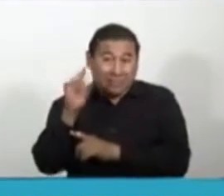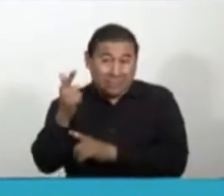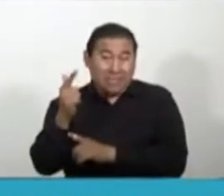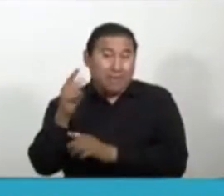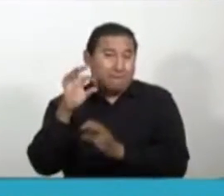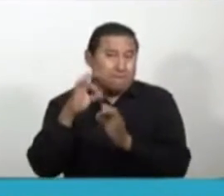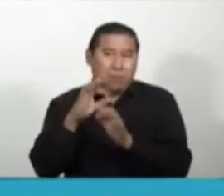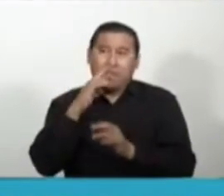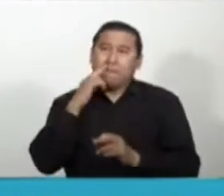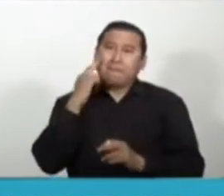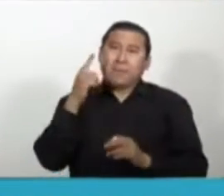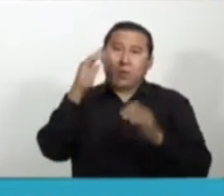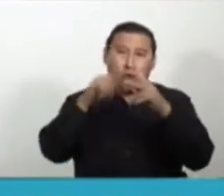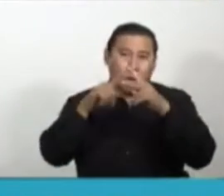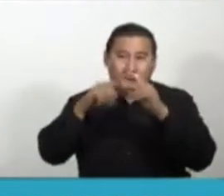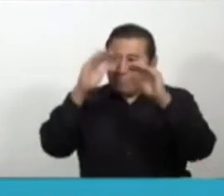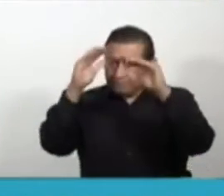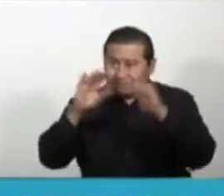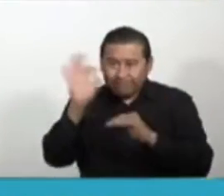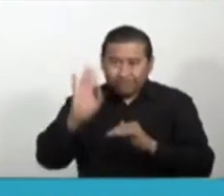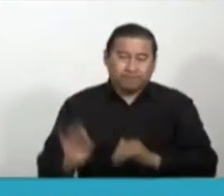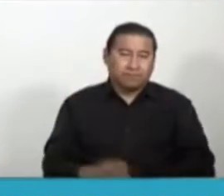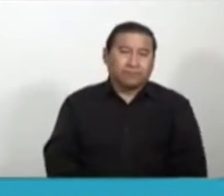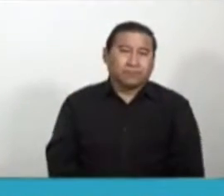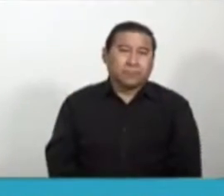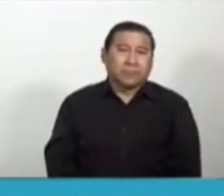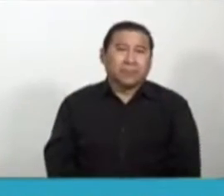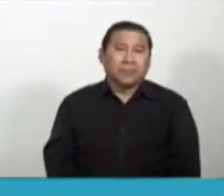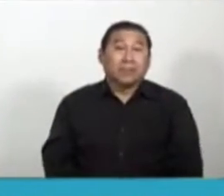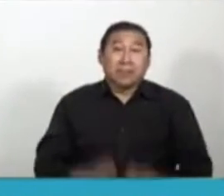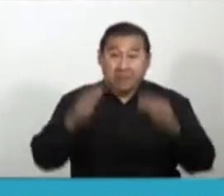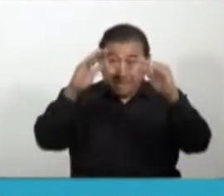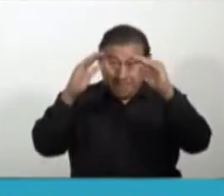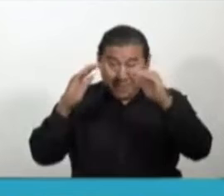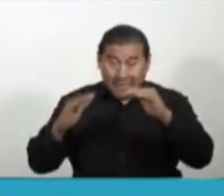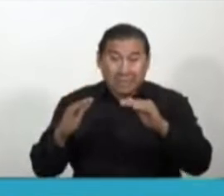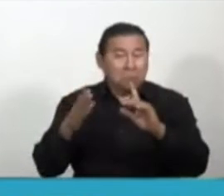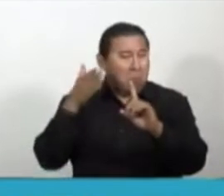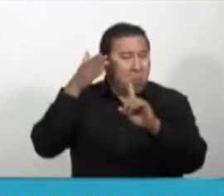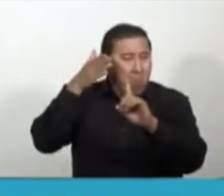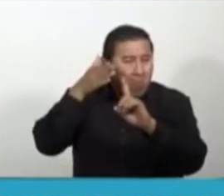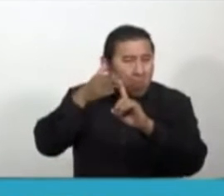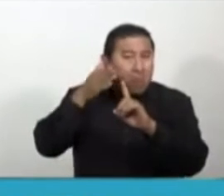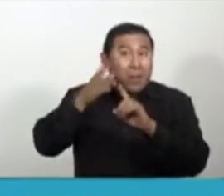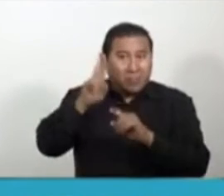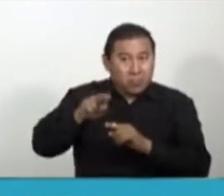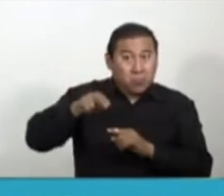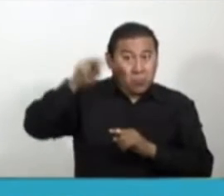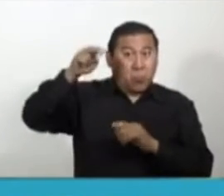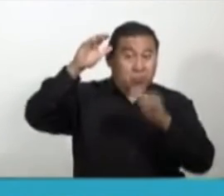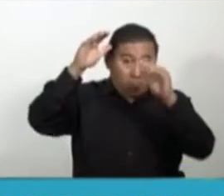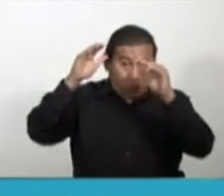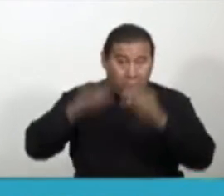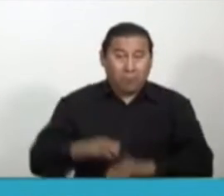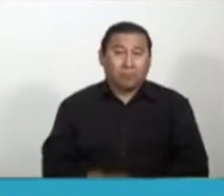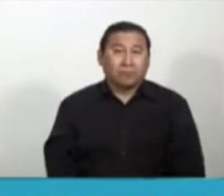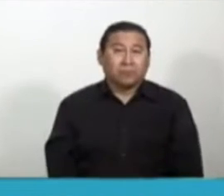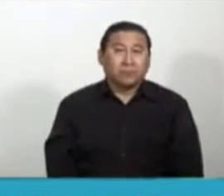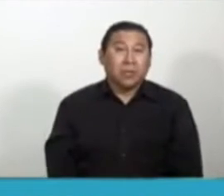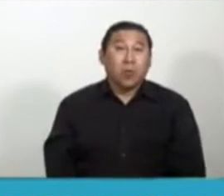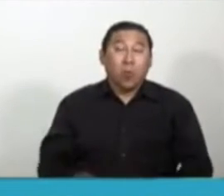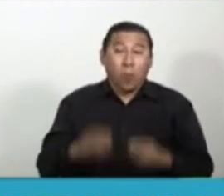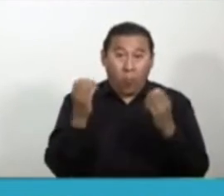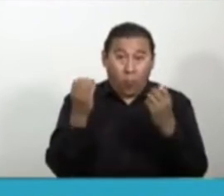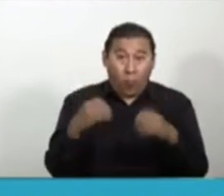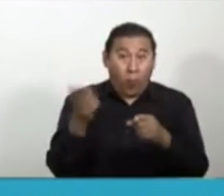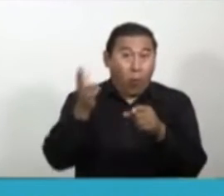una de las mejores tasas, sí, señor, que hemos tenido. Es decir, la disminución ha sido franca para la zona norte, con una